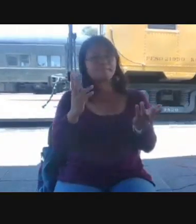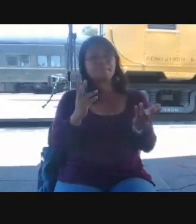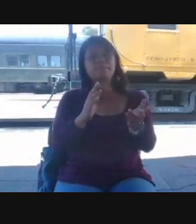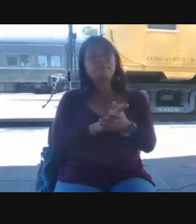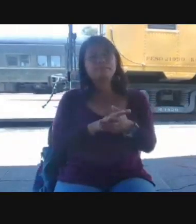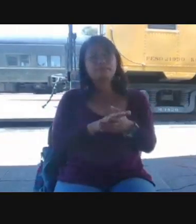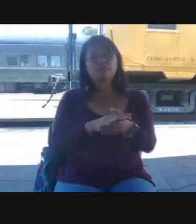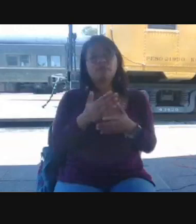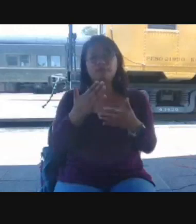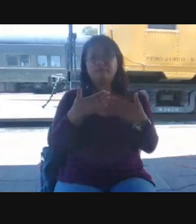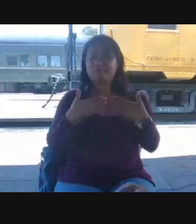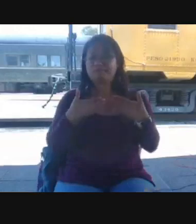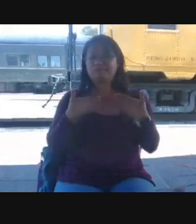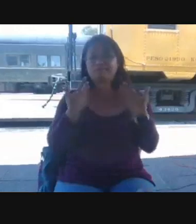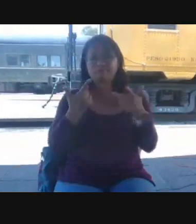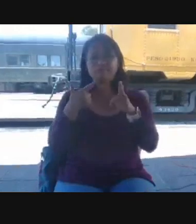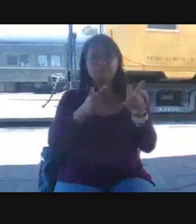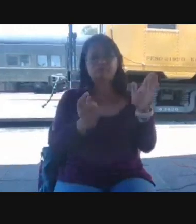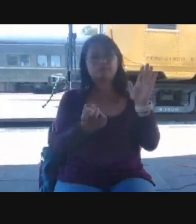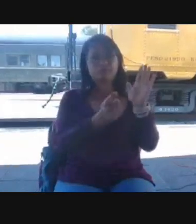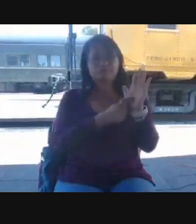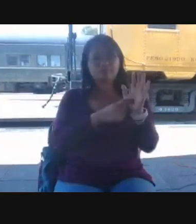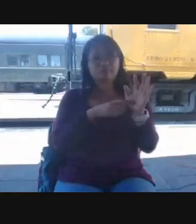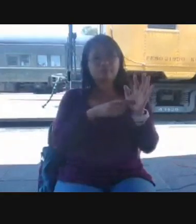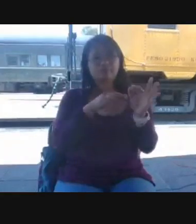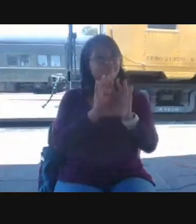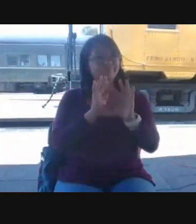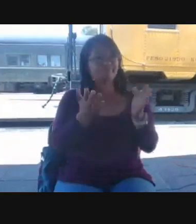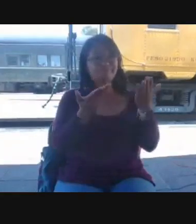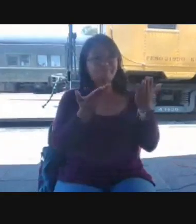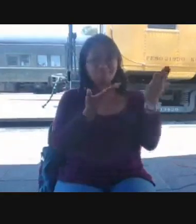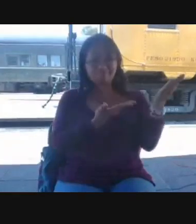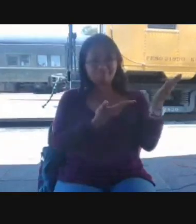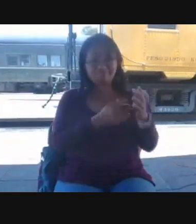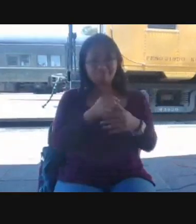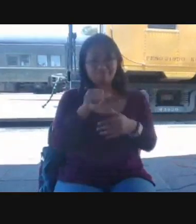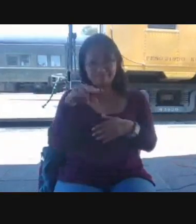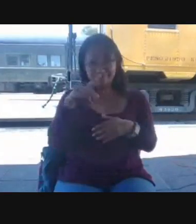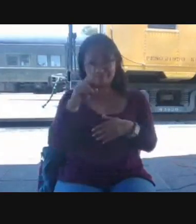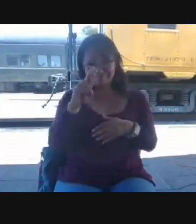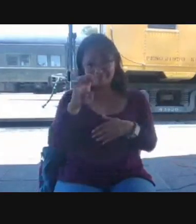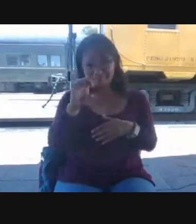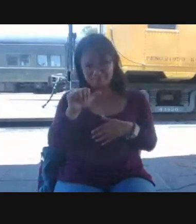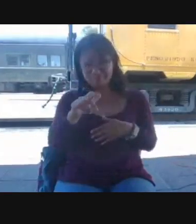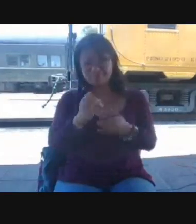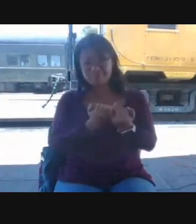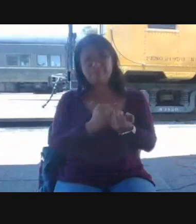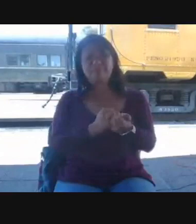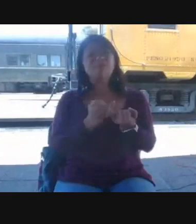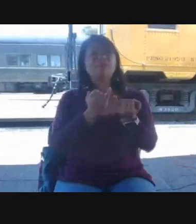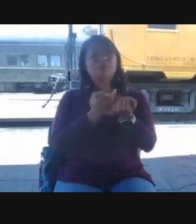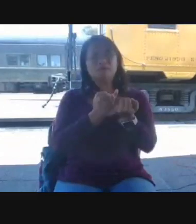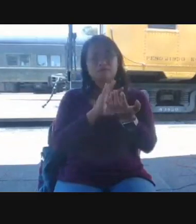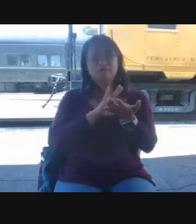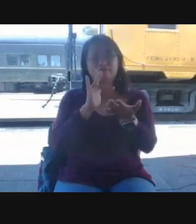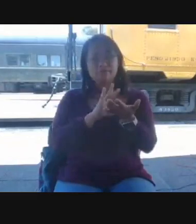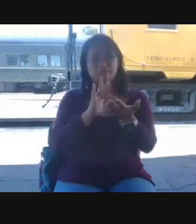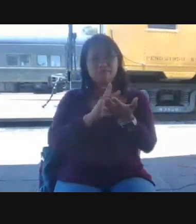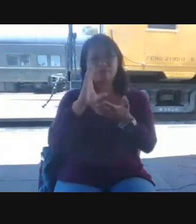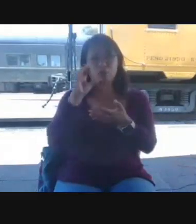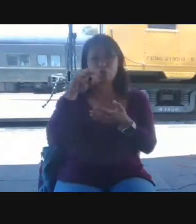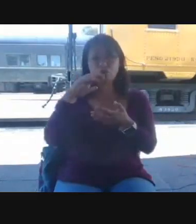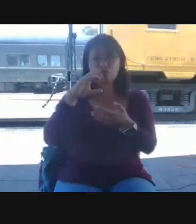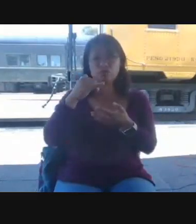en nuestras redes. Y pues, por mi parte es todo. Los dejo nuevamente con la maestra. Sí, también invitarlos ahí en el Consejo de